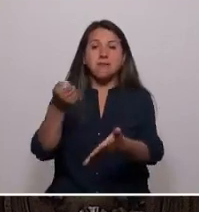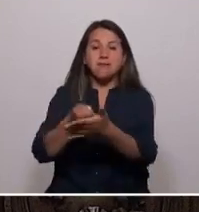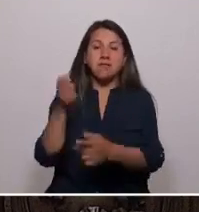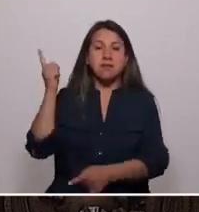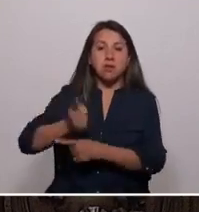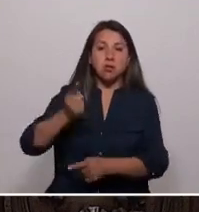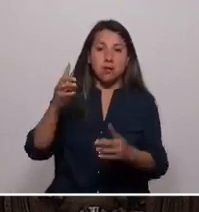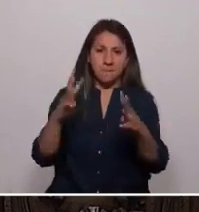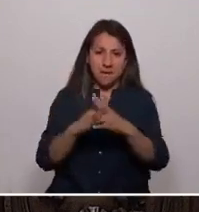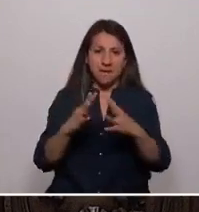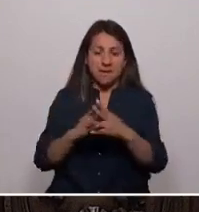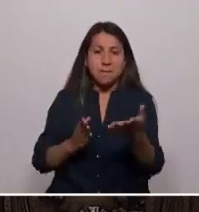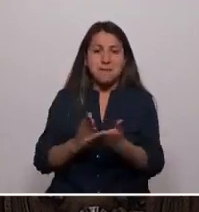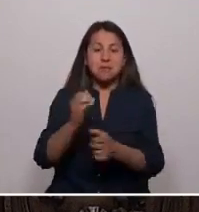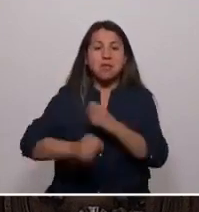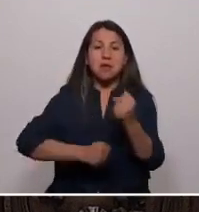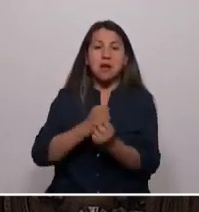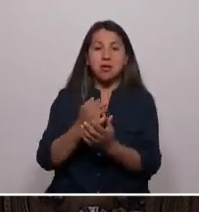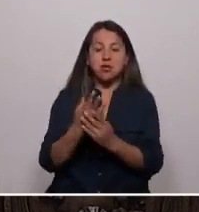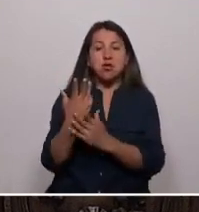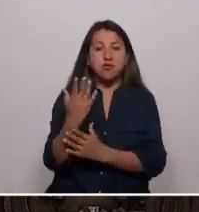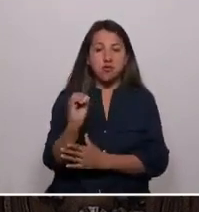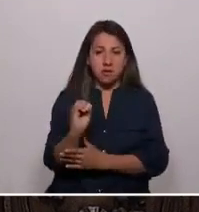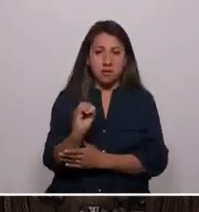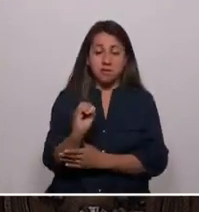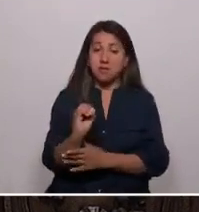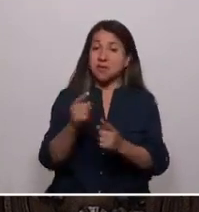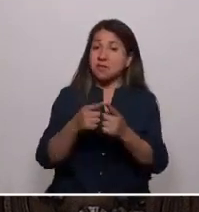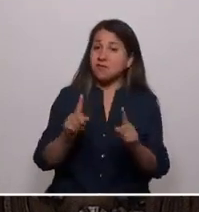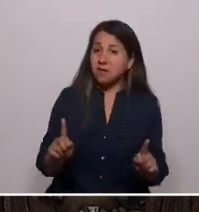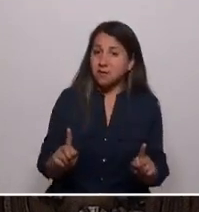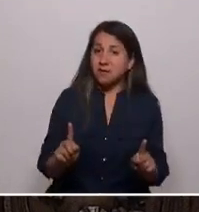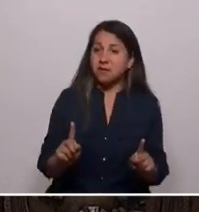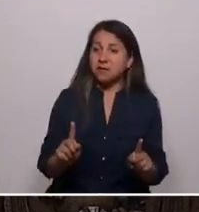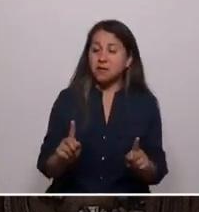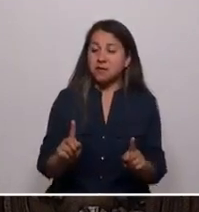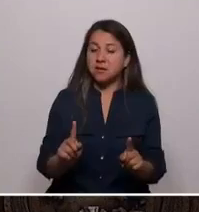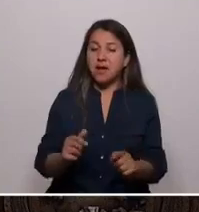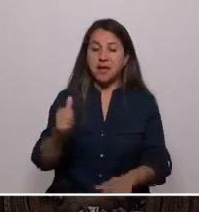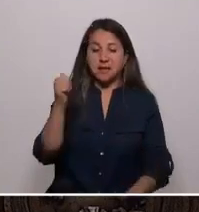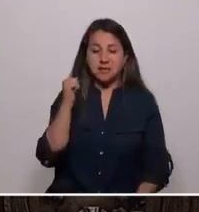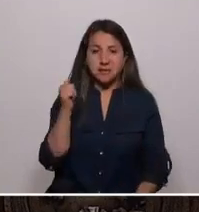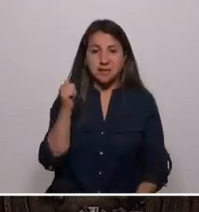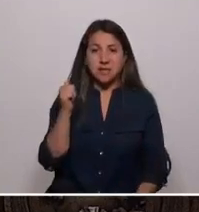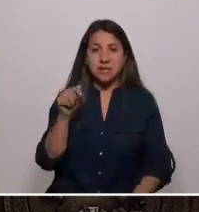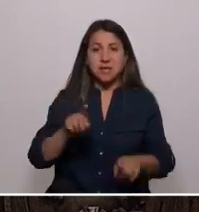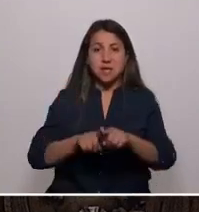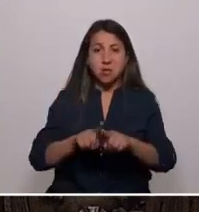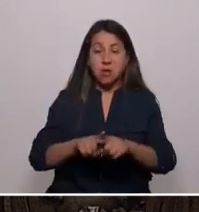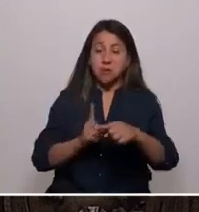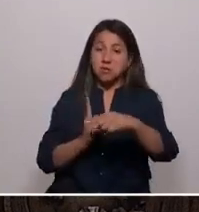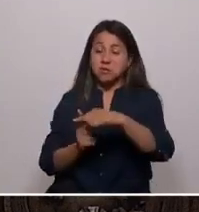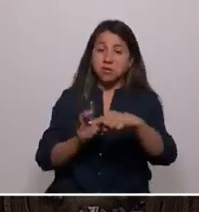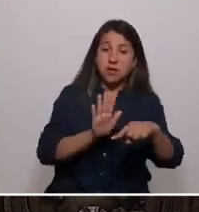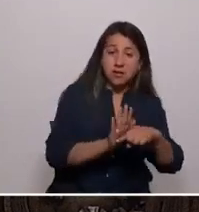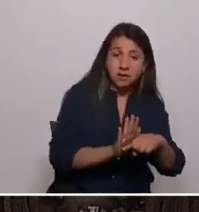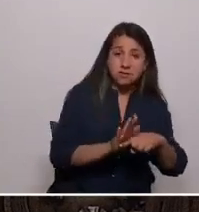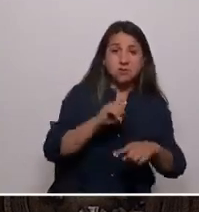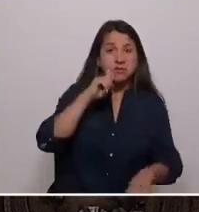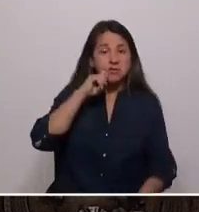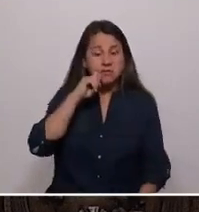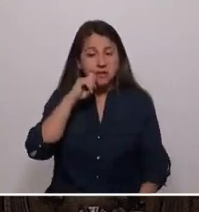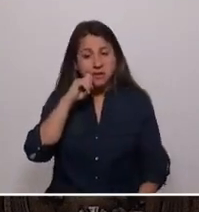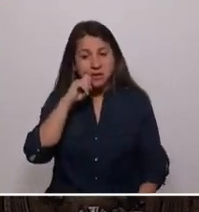militar y principios de los 90 y los 2000. A diferencia de lo que alguien esbozó ayer, con sus sombras y con sus luces, no es ética